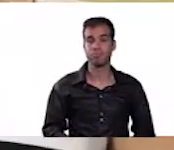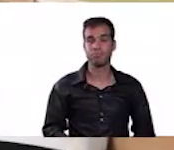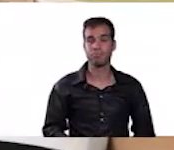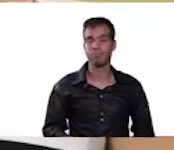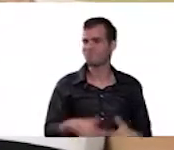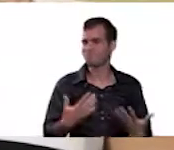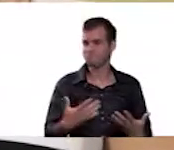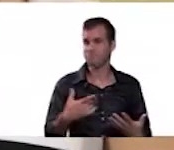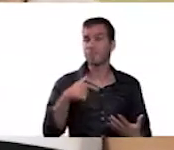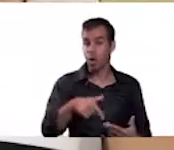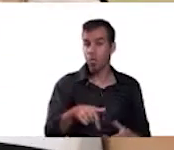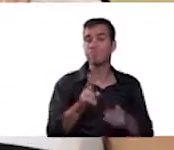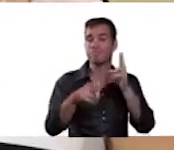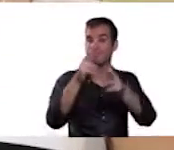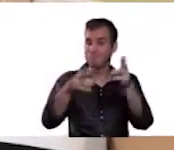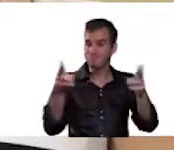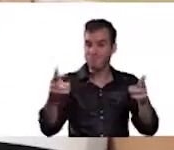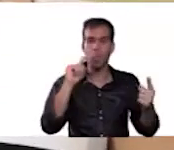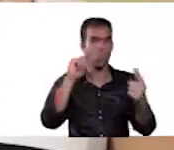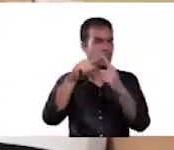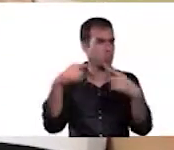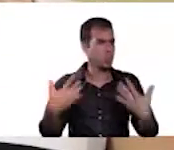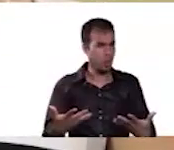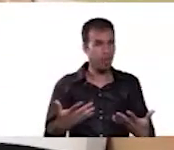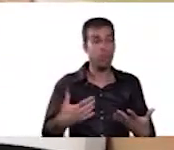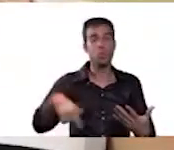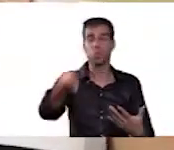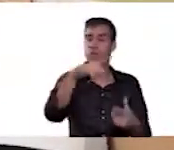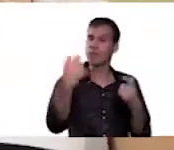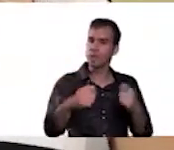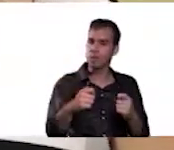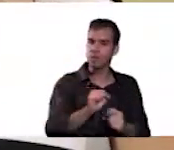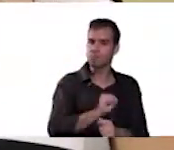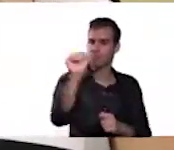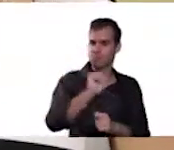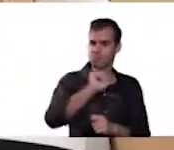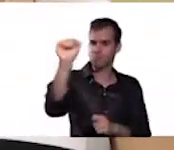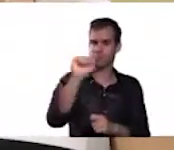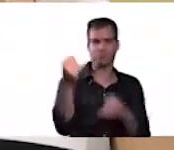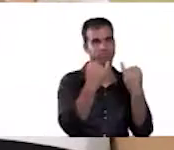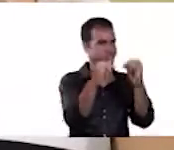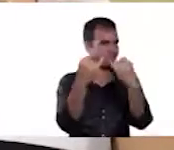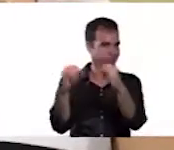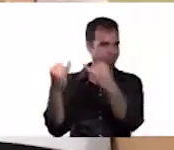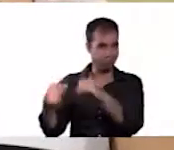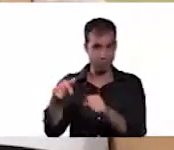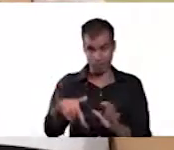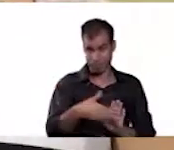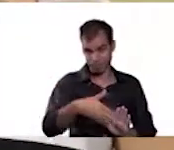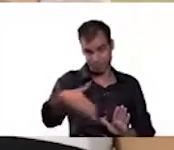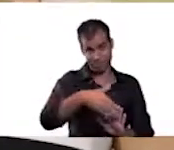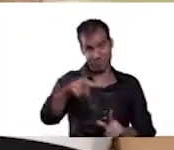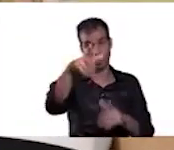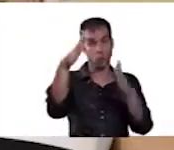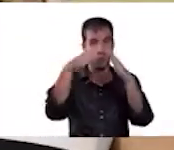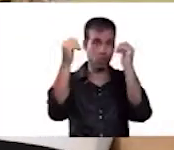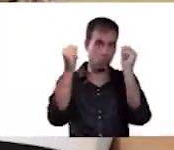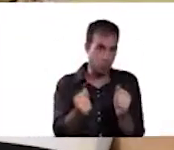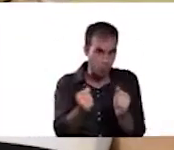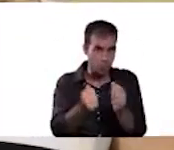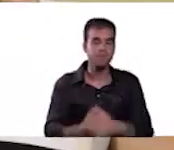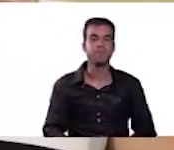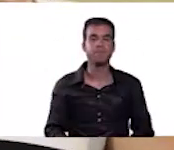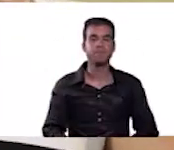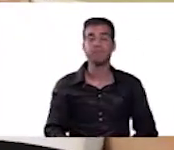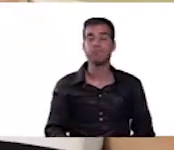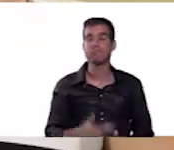siguiente. Se les va a ir orientando los objetivos que ustedes deben vencer de forma independiente en este periodo en que estén en su casa y se les va a